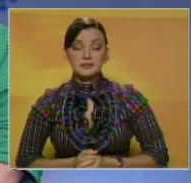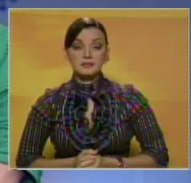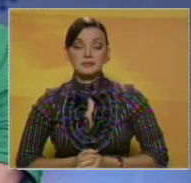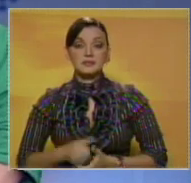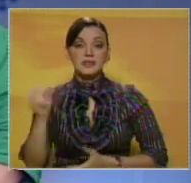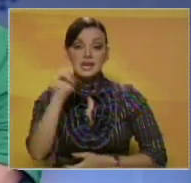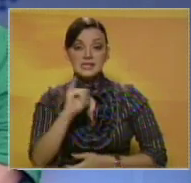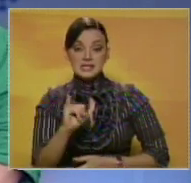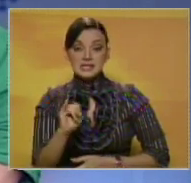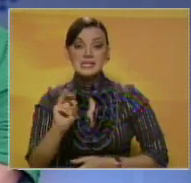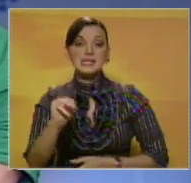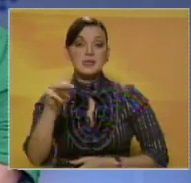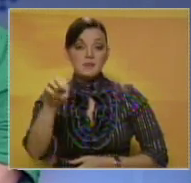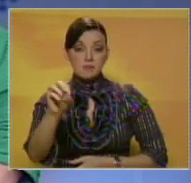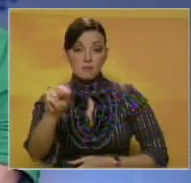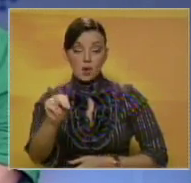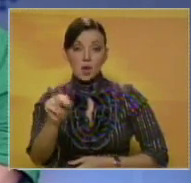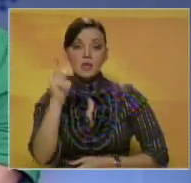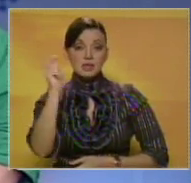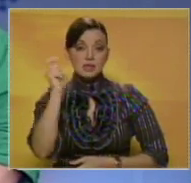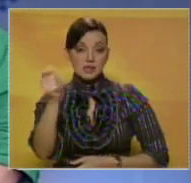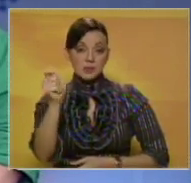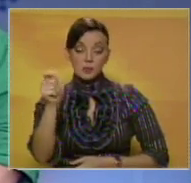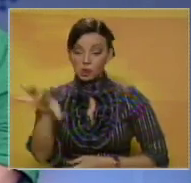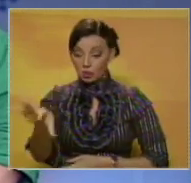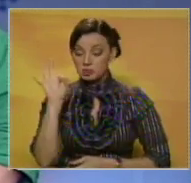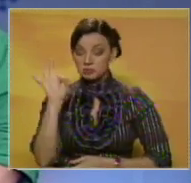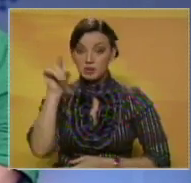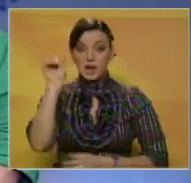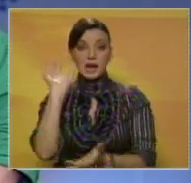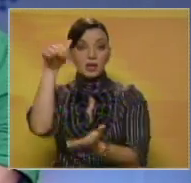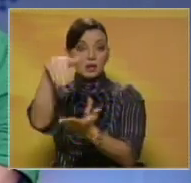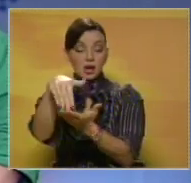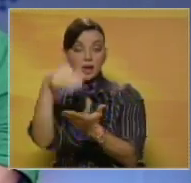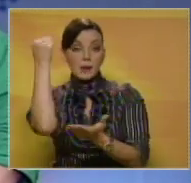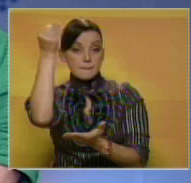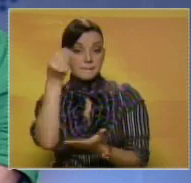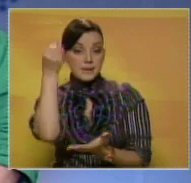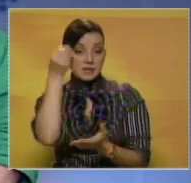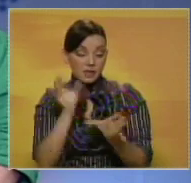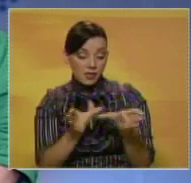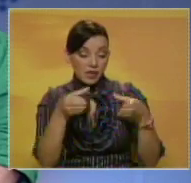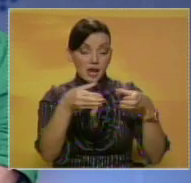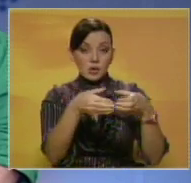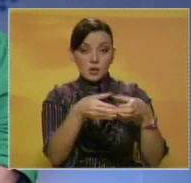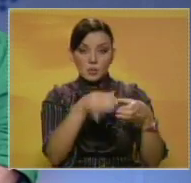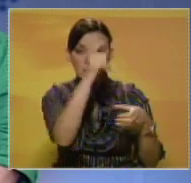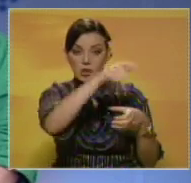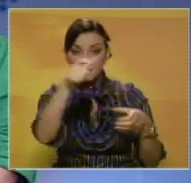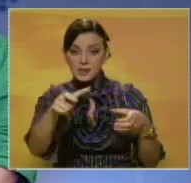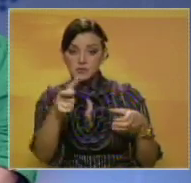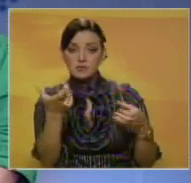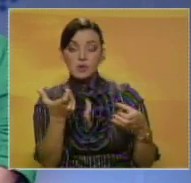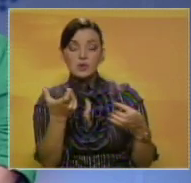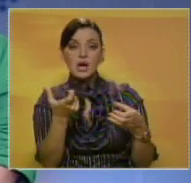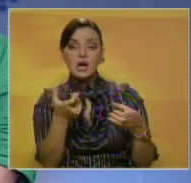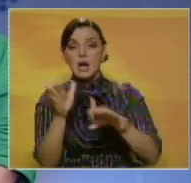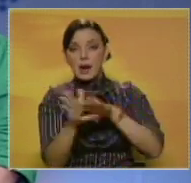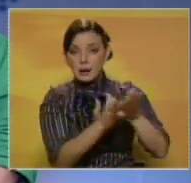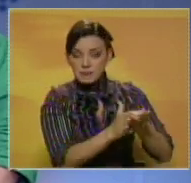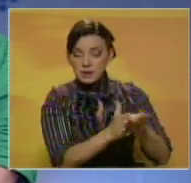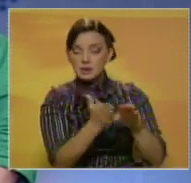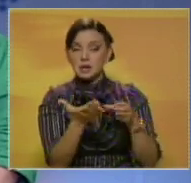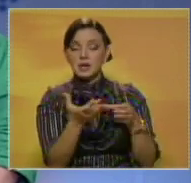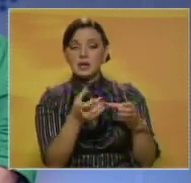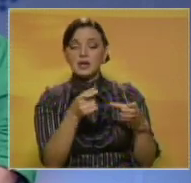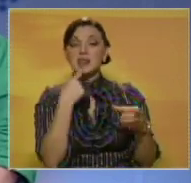Simón Calzadilla, diputado electo por la Unidad en el Estado de Aragua, considera que la creación del Parlamento Comunal Nacional es una reacción que a su juicio pone en